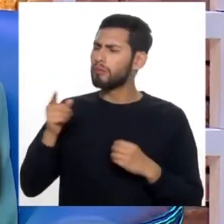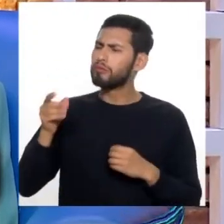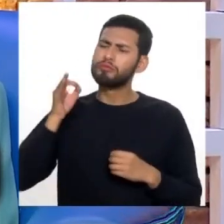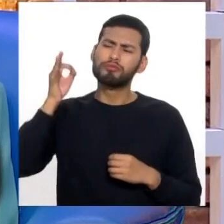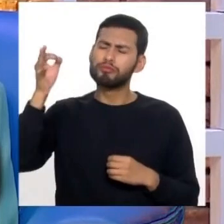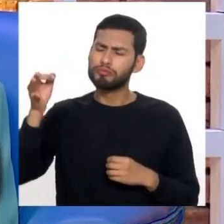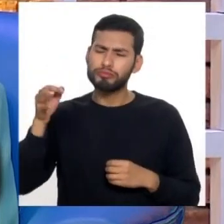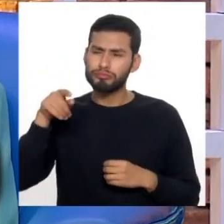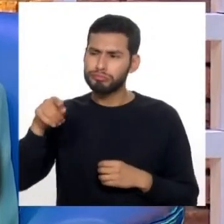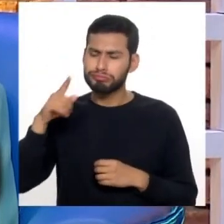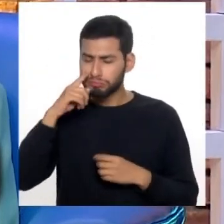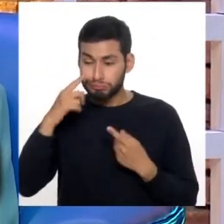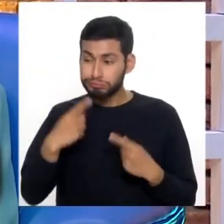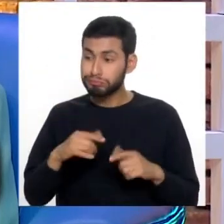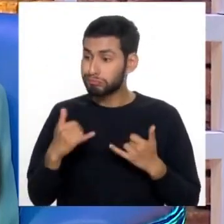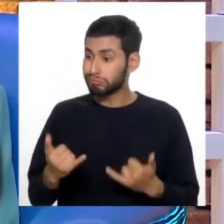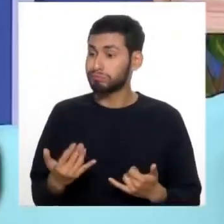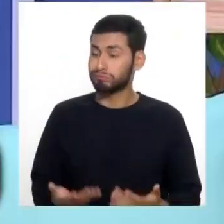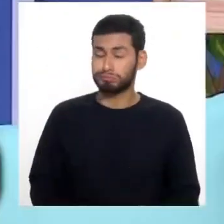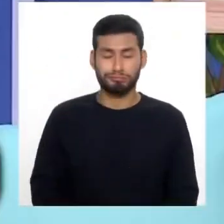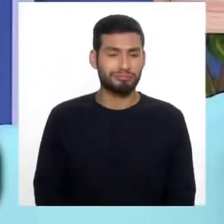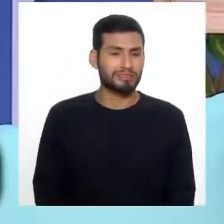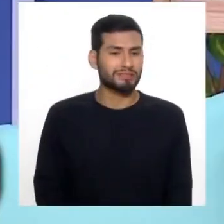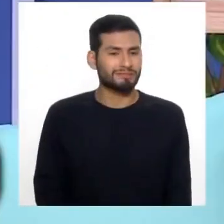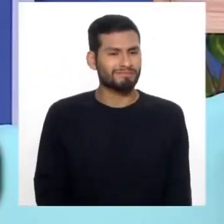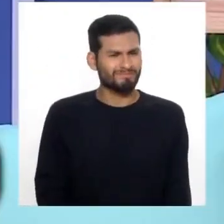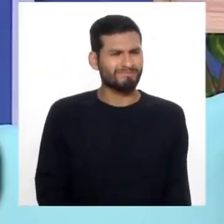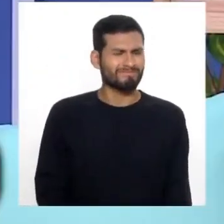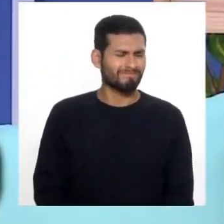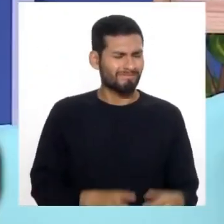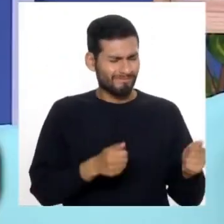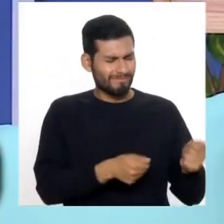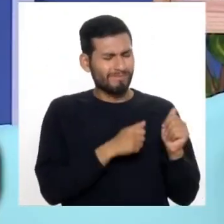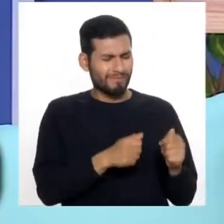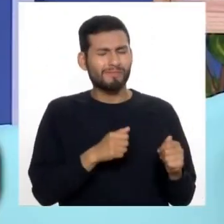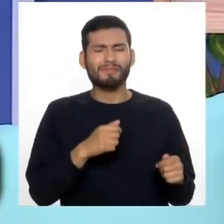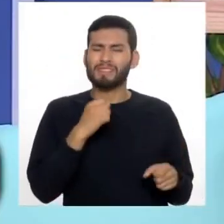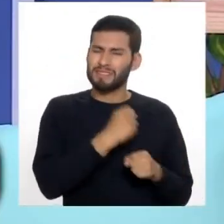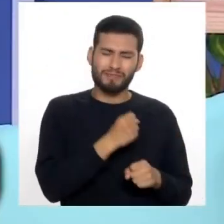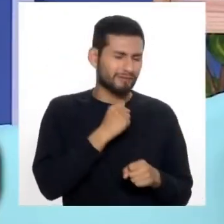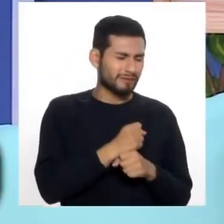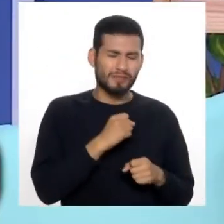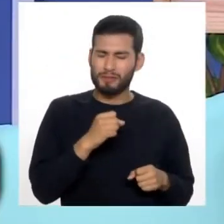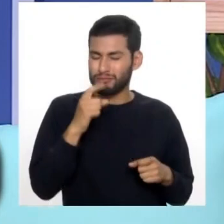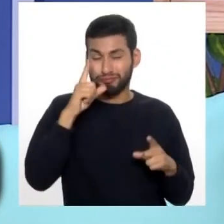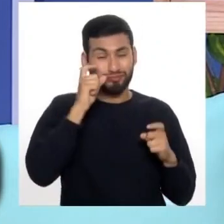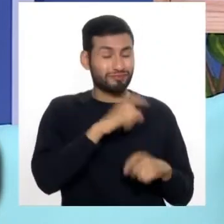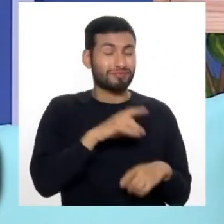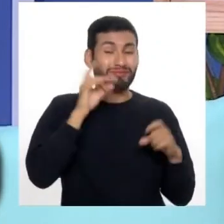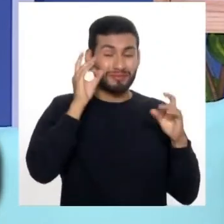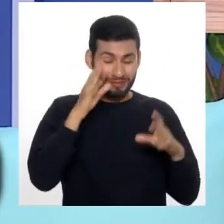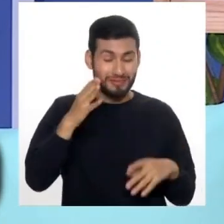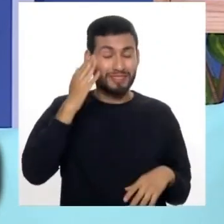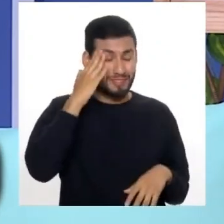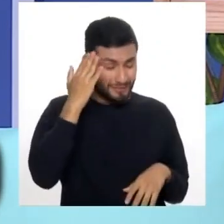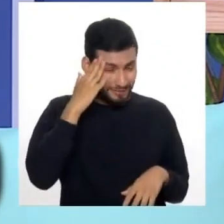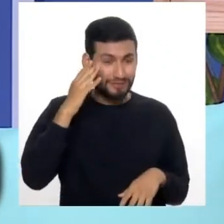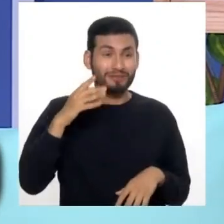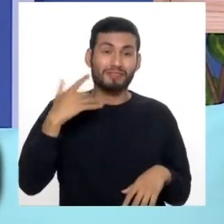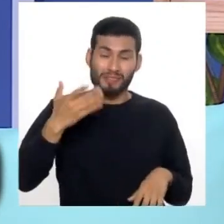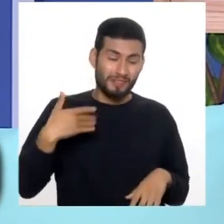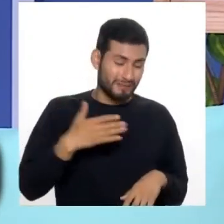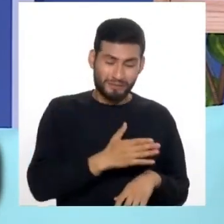futuro con esta realidad? Sí, la pesquería es una actividad de alto riesgo. Entonces, los pesqueros saben